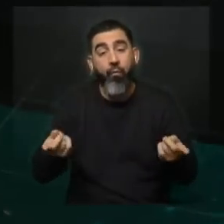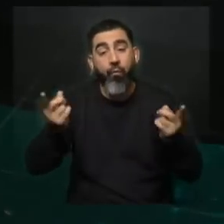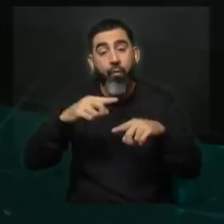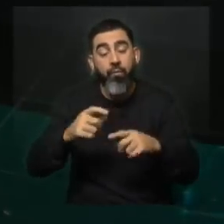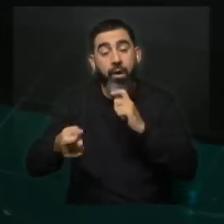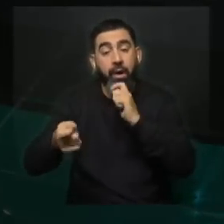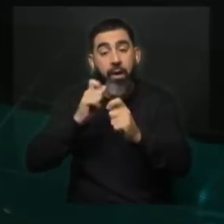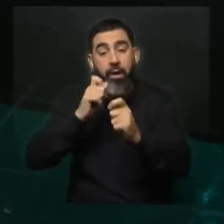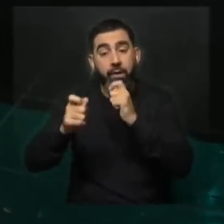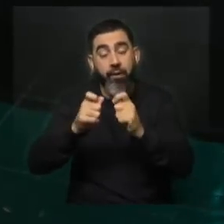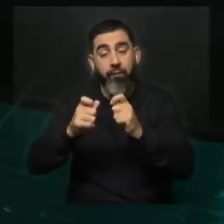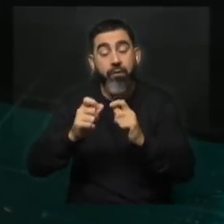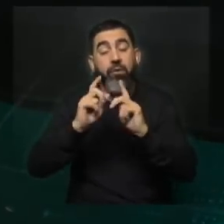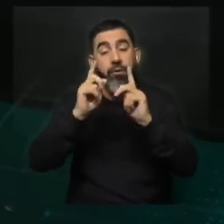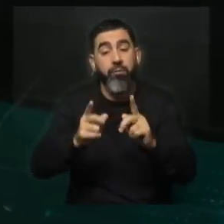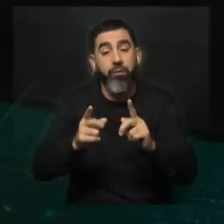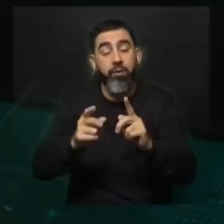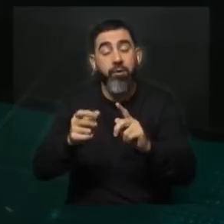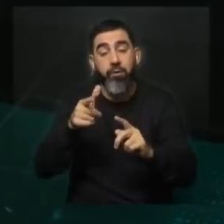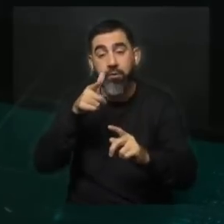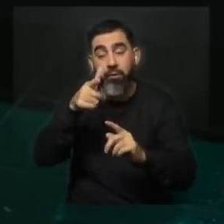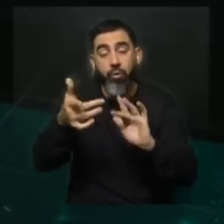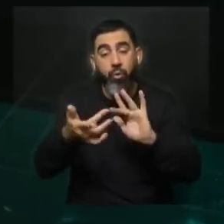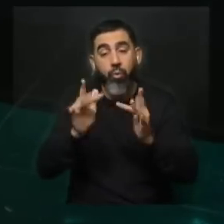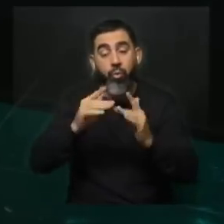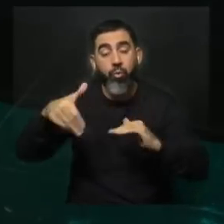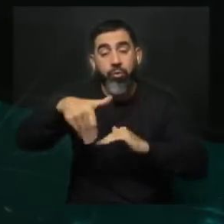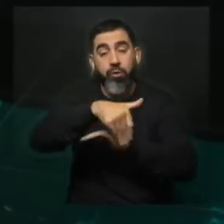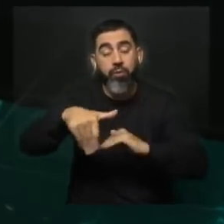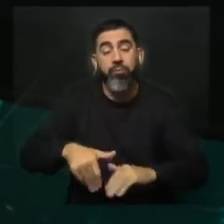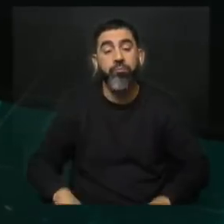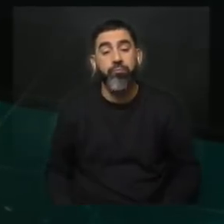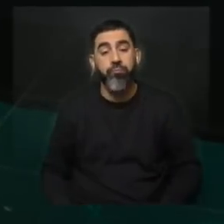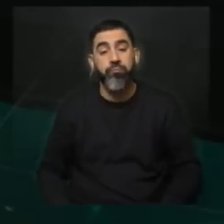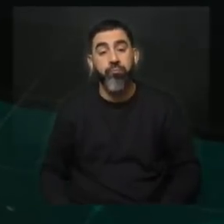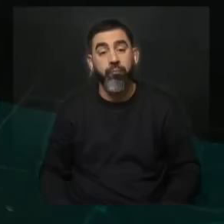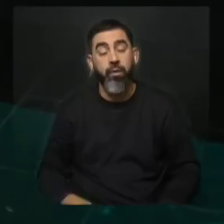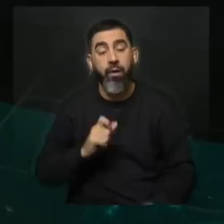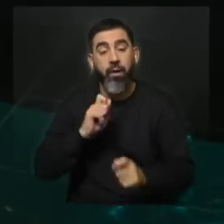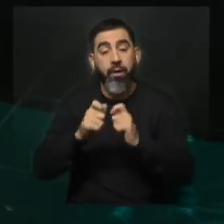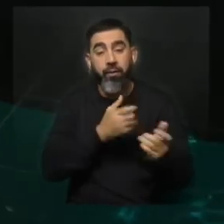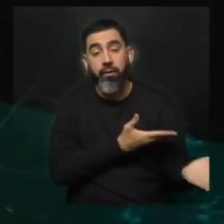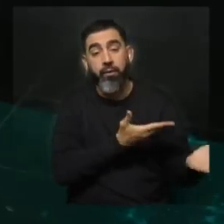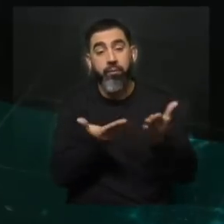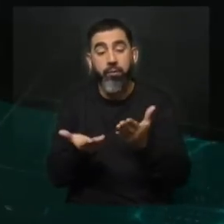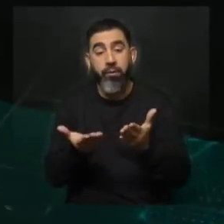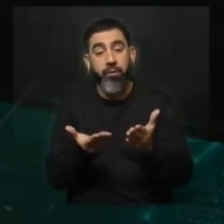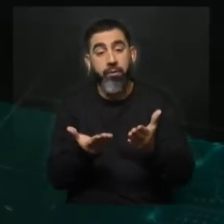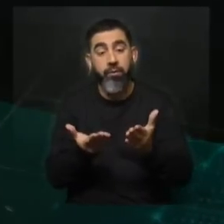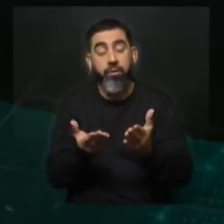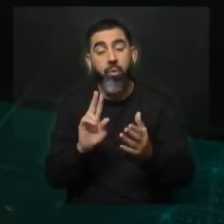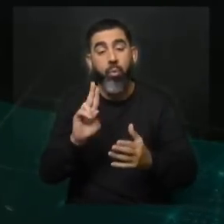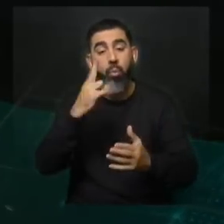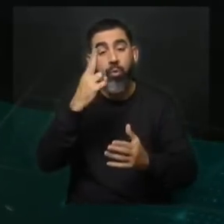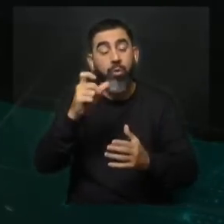tenemos entrevista central y también nuestro móvil hay varios varios asuntos Eh sí de entrevistas entramos a estar recibiendo a Marina cantero de la